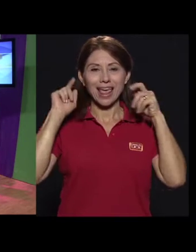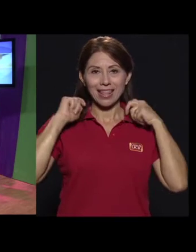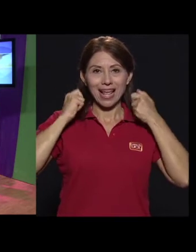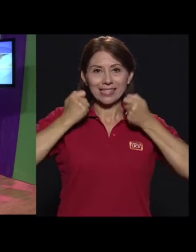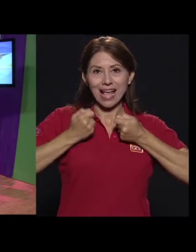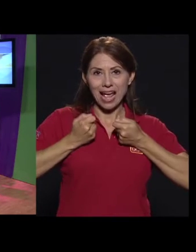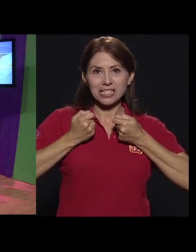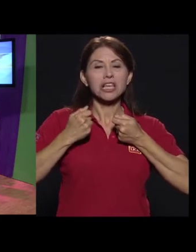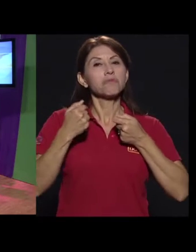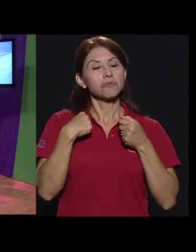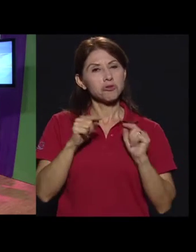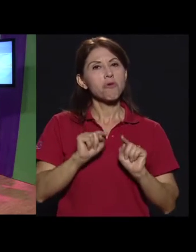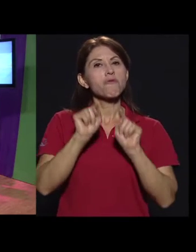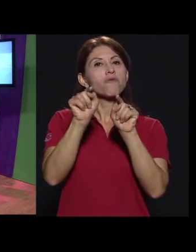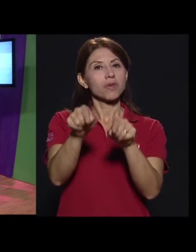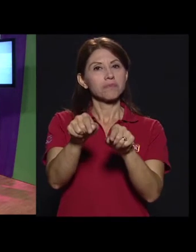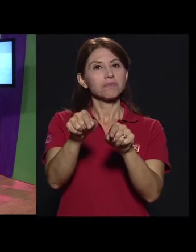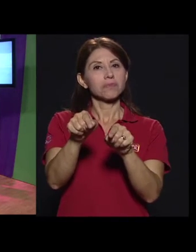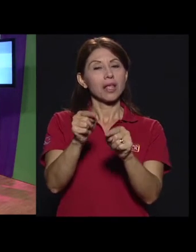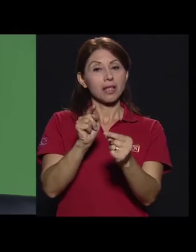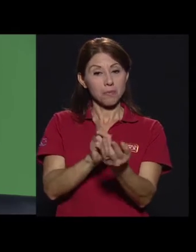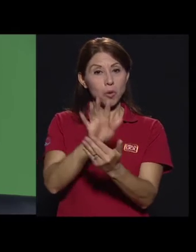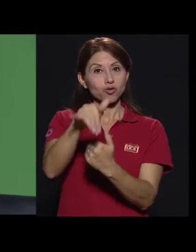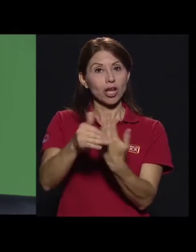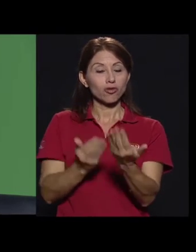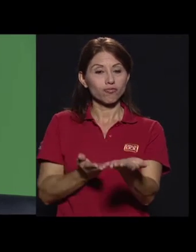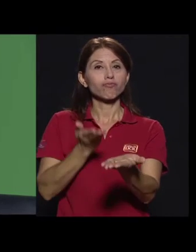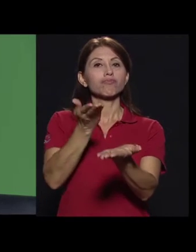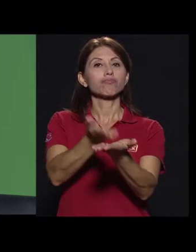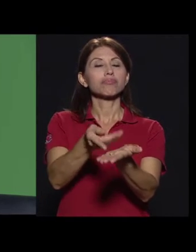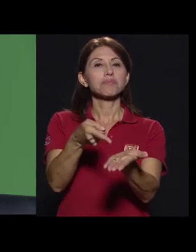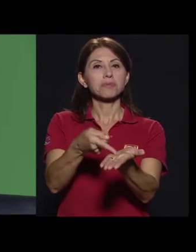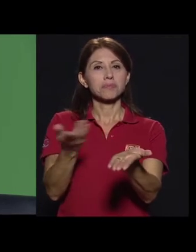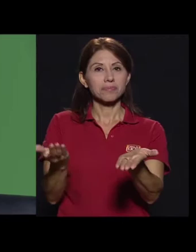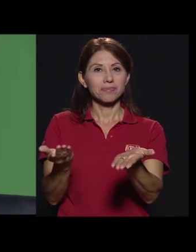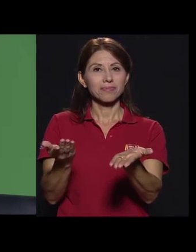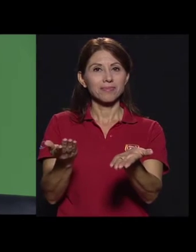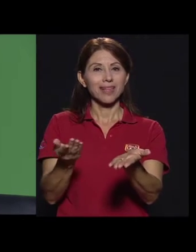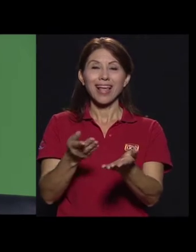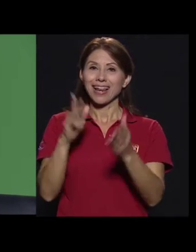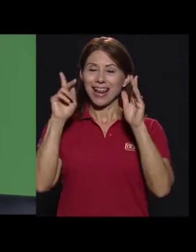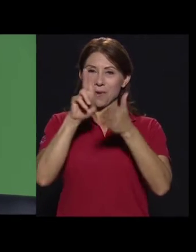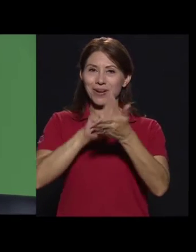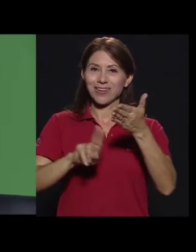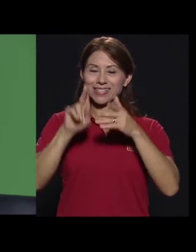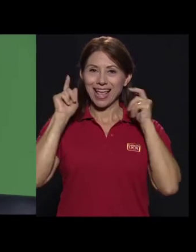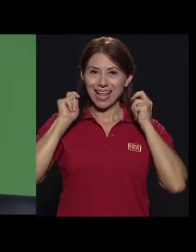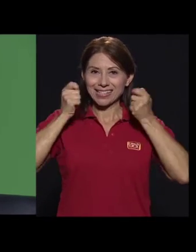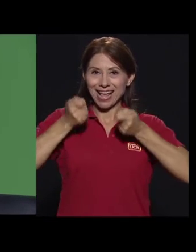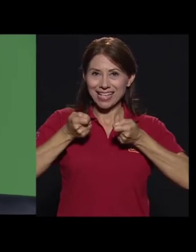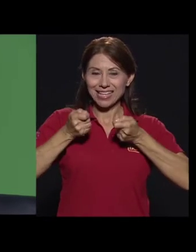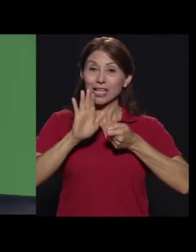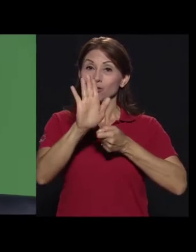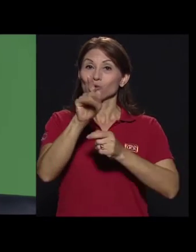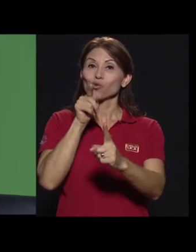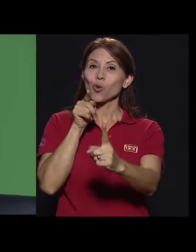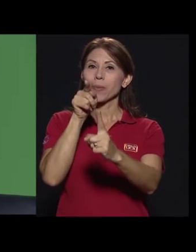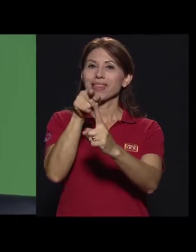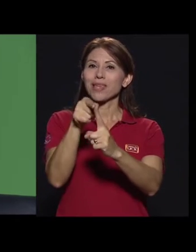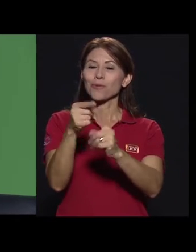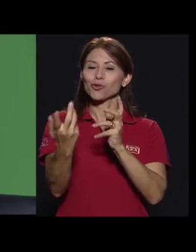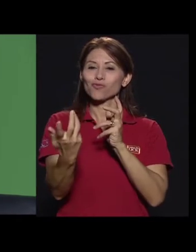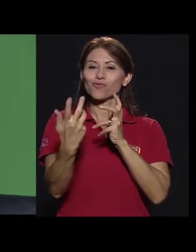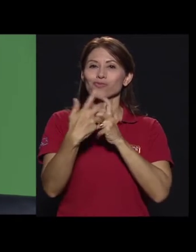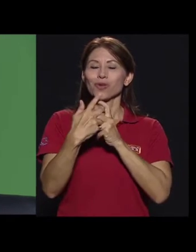yo fui, presenté el proyecto y, este, los objetivos de la Universidad de La Salle con la misión que tenemos